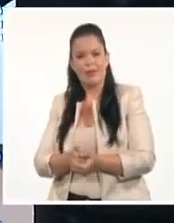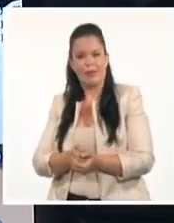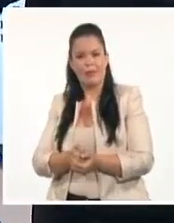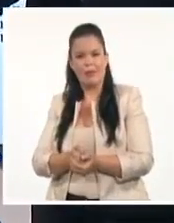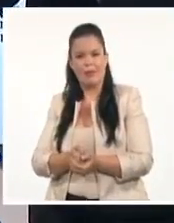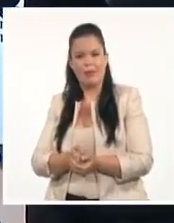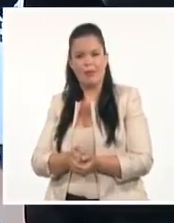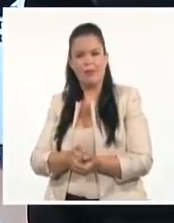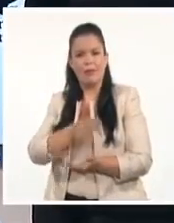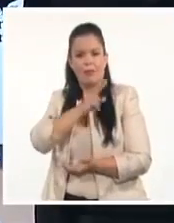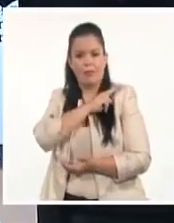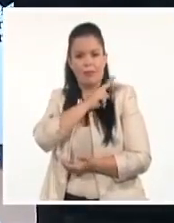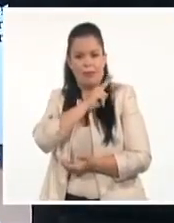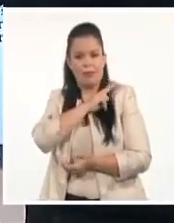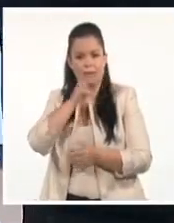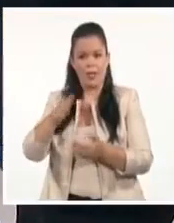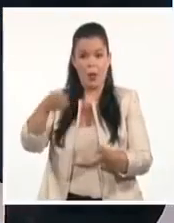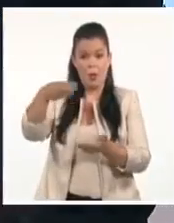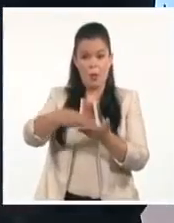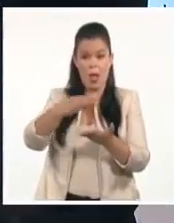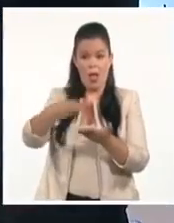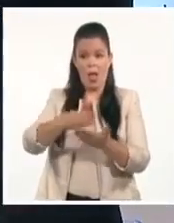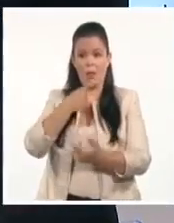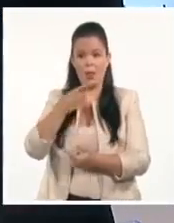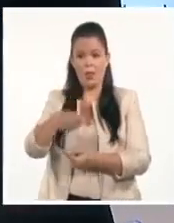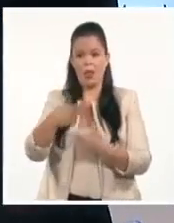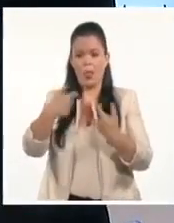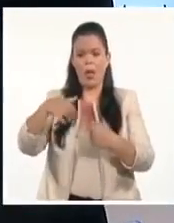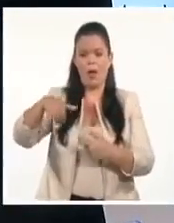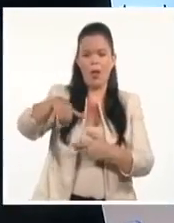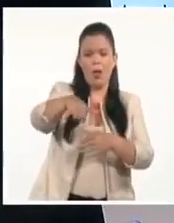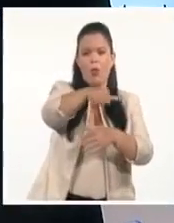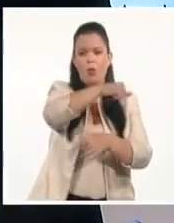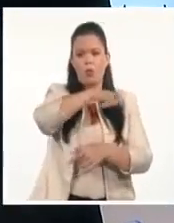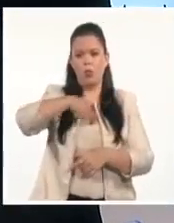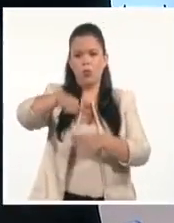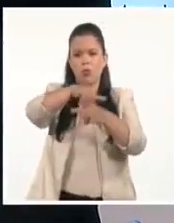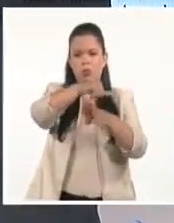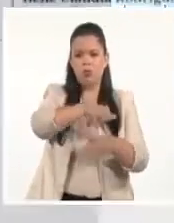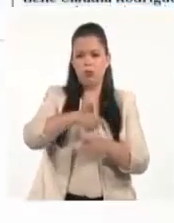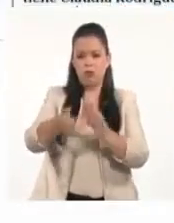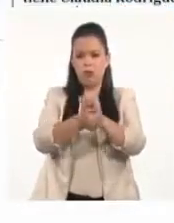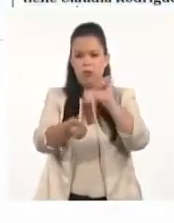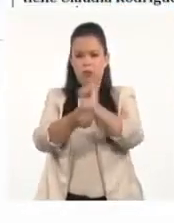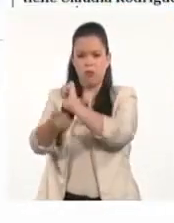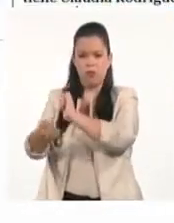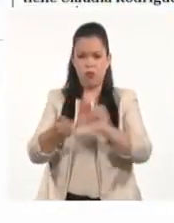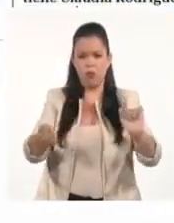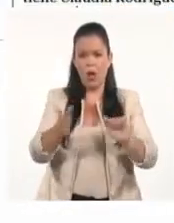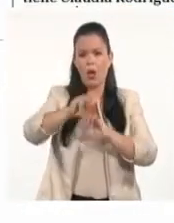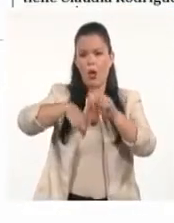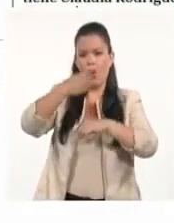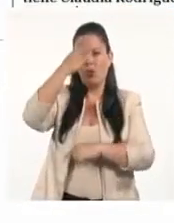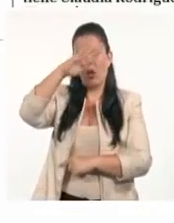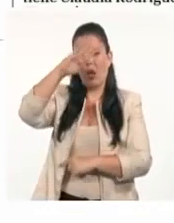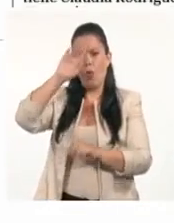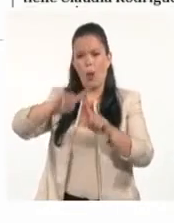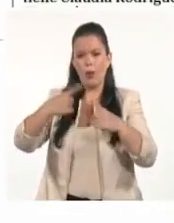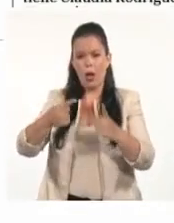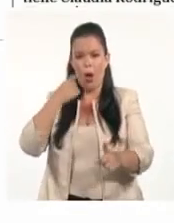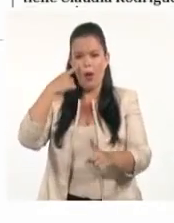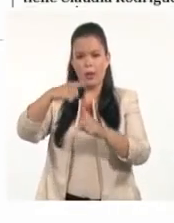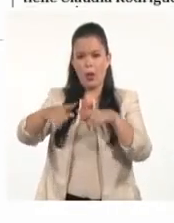ataque aéreo contra Cuba para acabar, dice él, con el régimen. Pero también tenemos, esto es en caso de la intervención militar, también